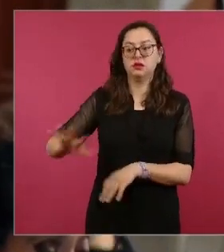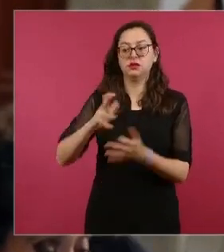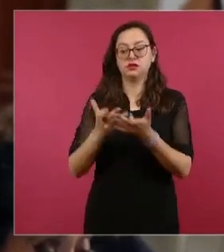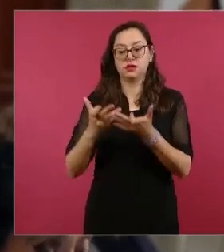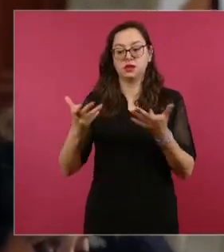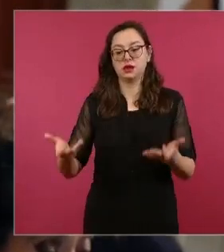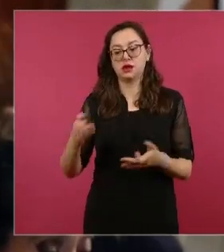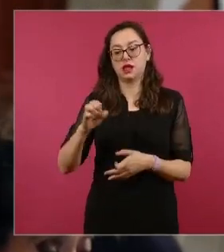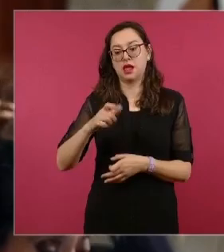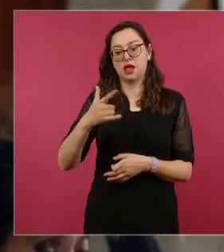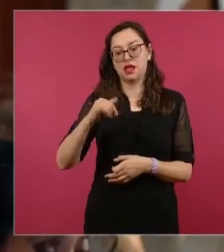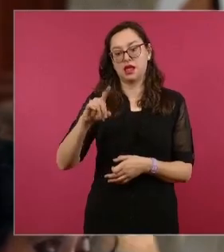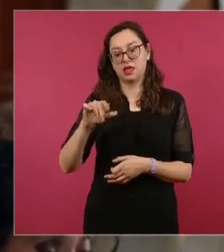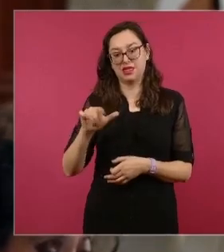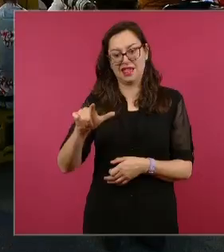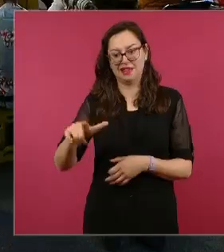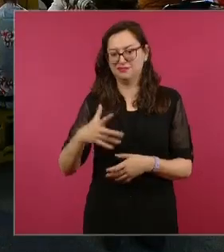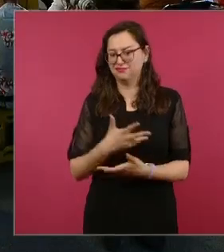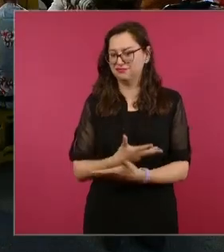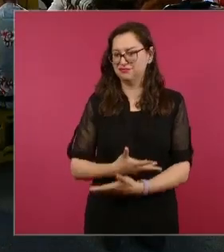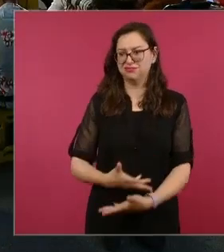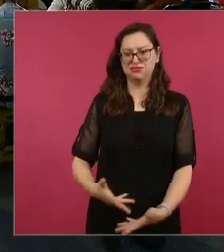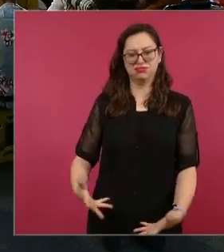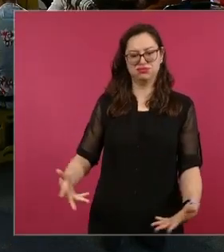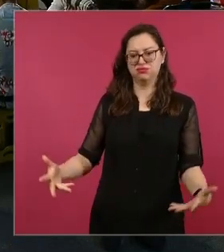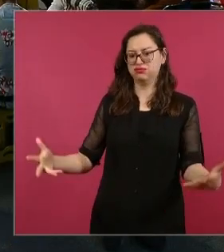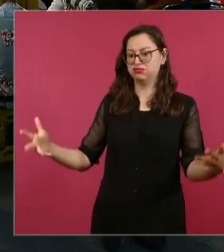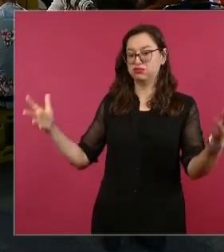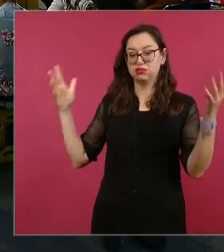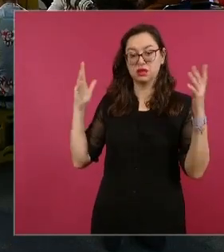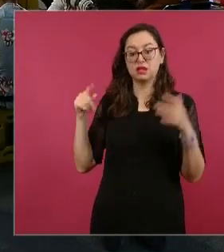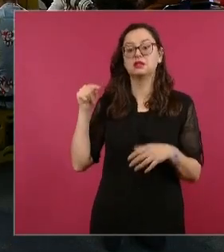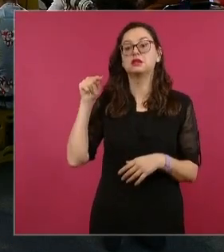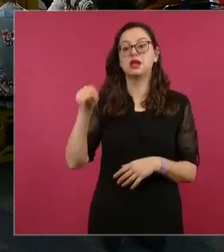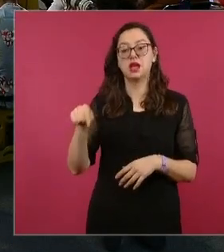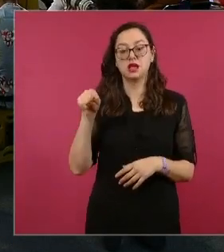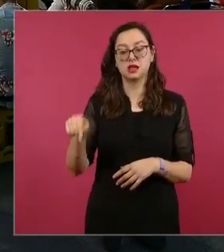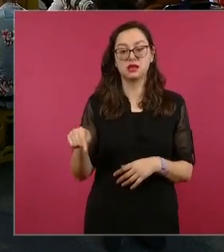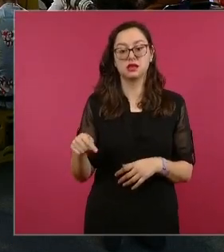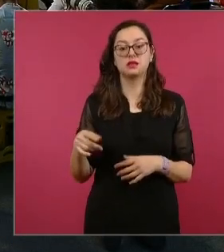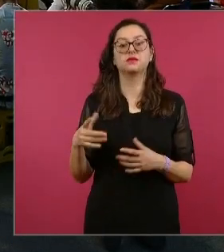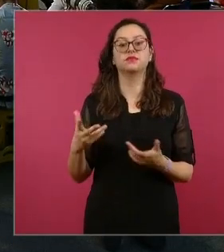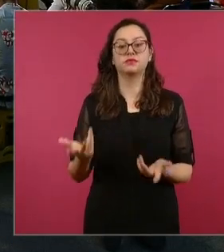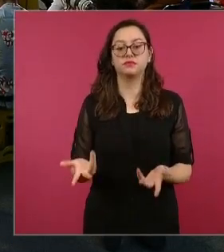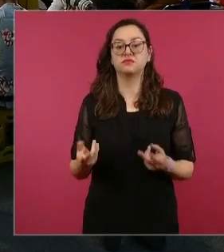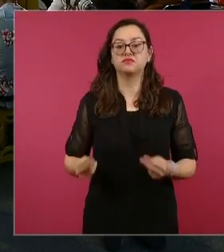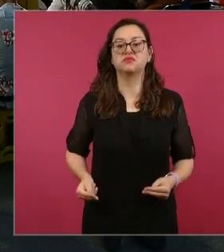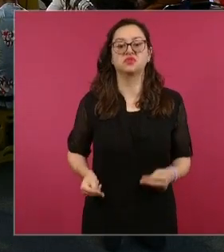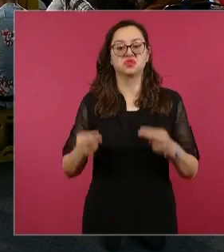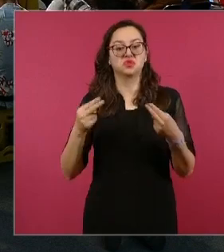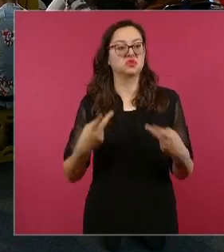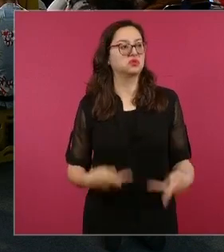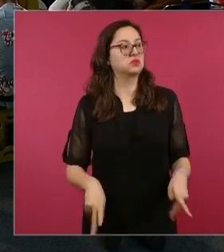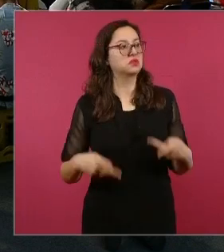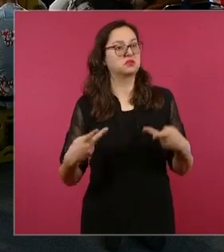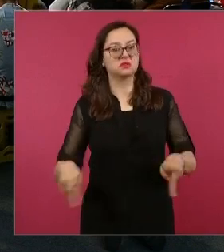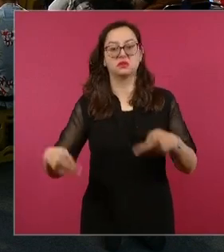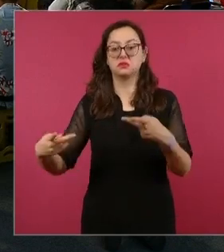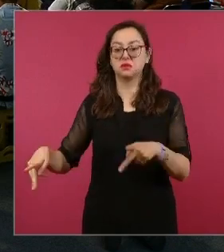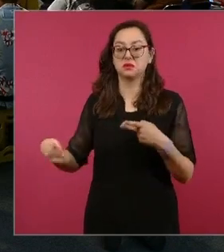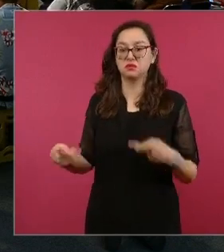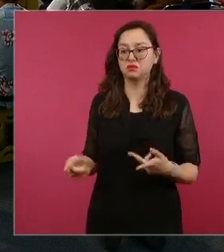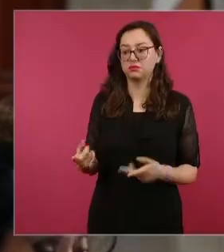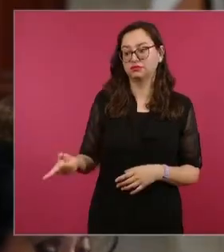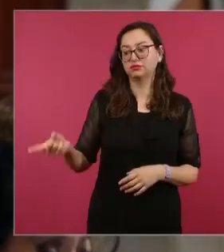tiene hectáreas y hectáreas de tierra, señor presidente, y que han hecho además enormes negocios inmobiliarios, y que